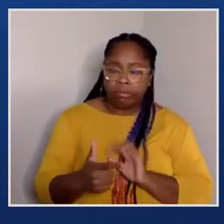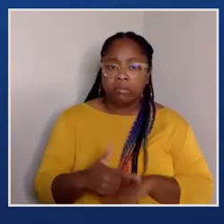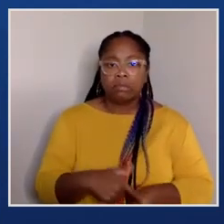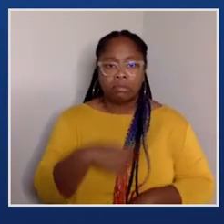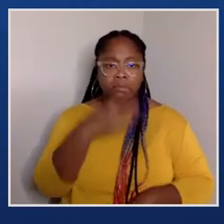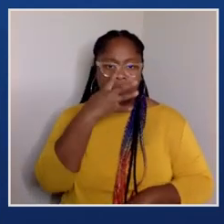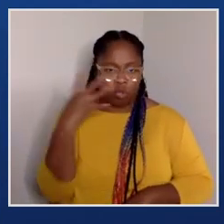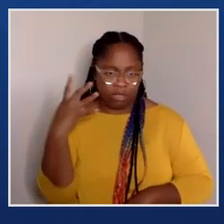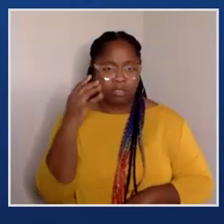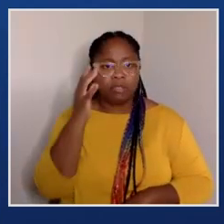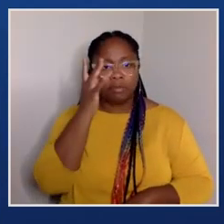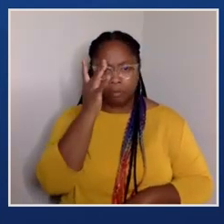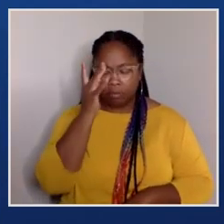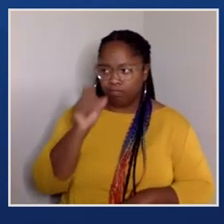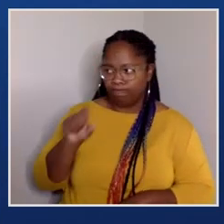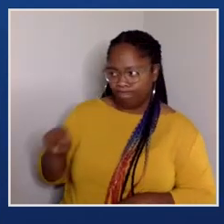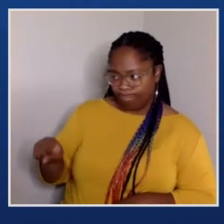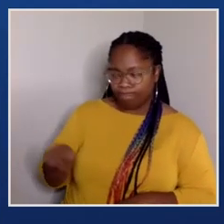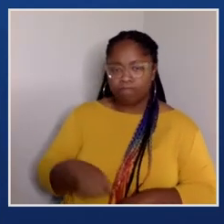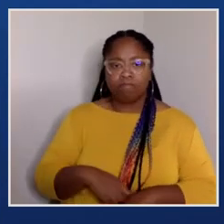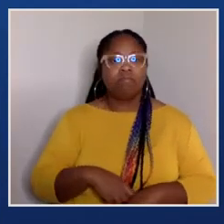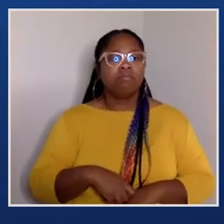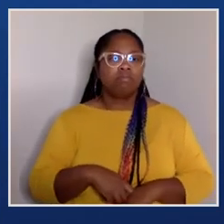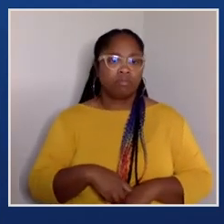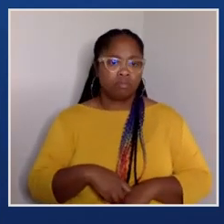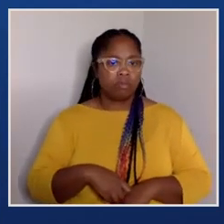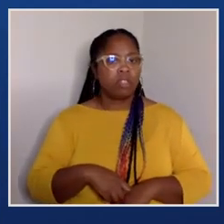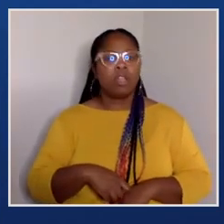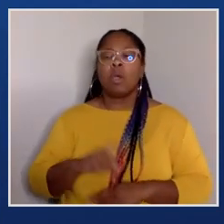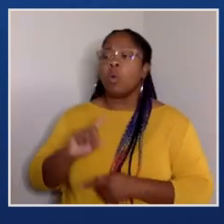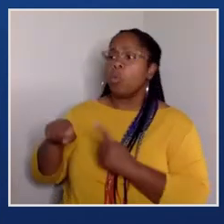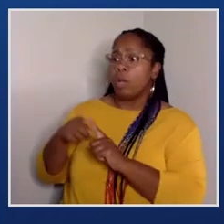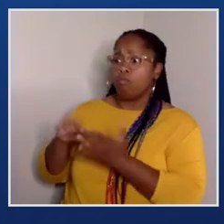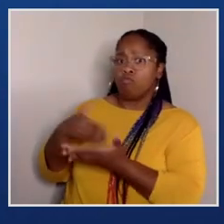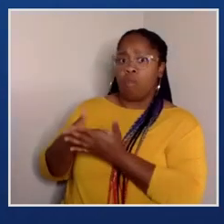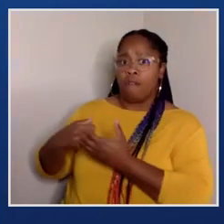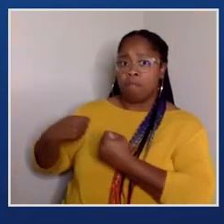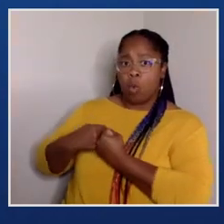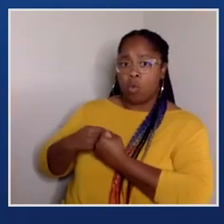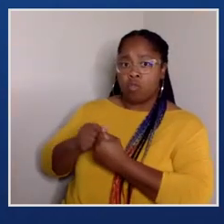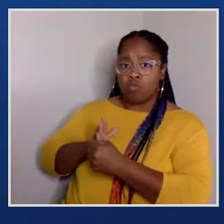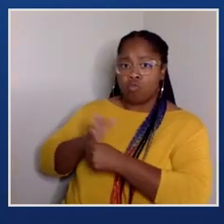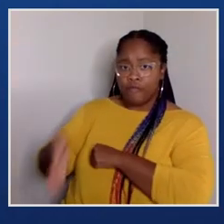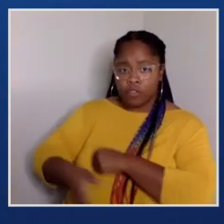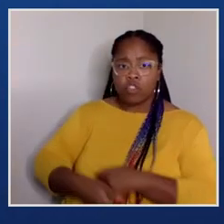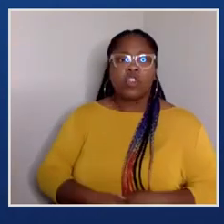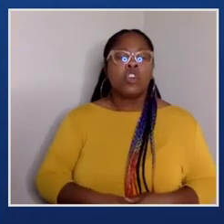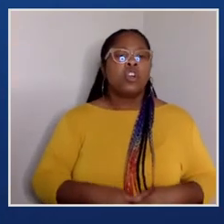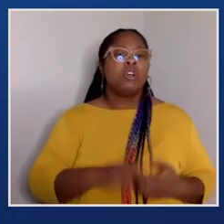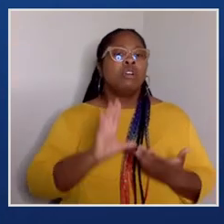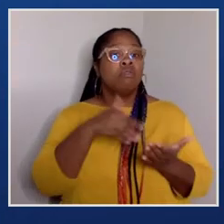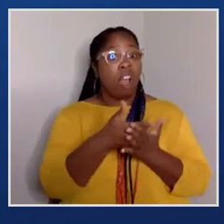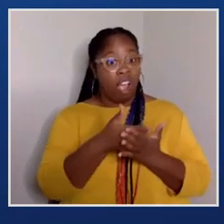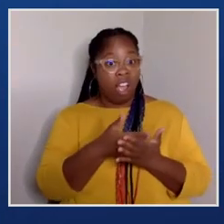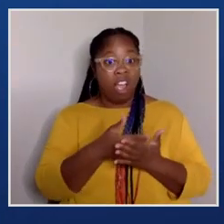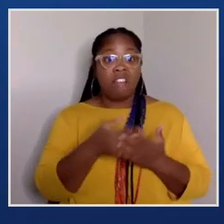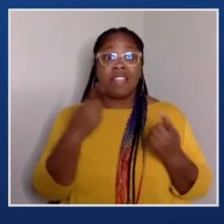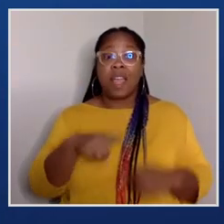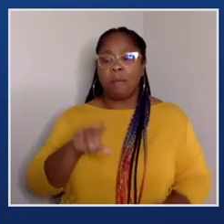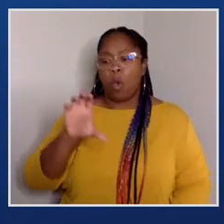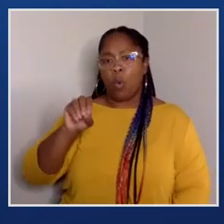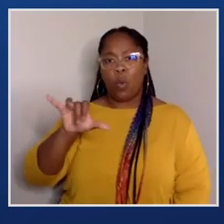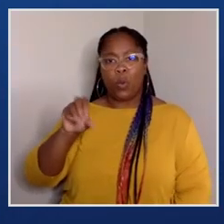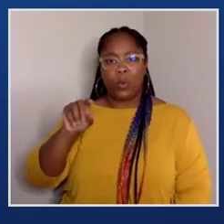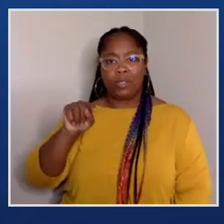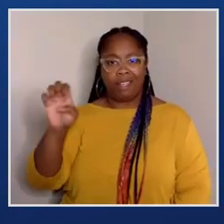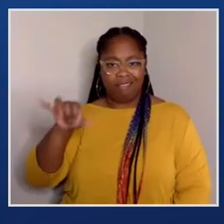no legal, sí. Emigrante. ¿Y cuando cruzaron? Cuando cruzamos, el coyote que nos